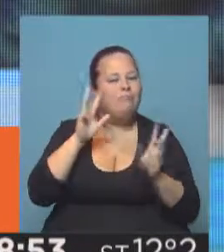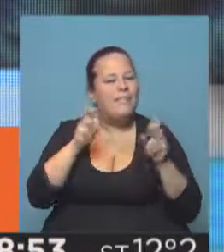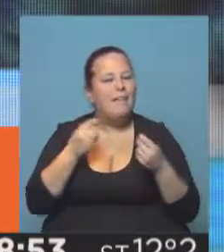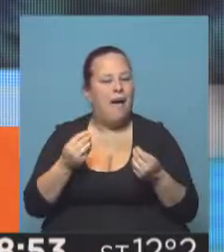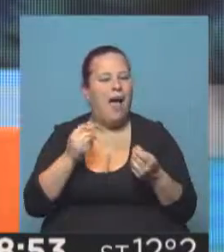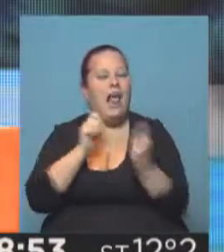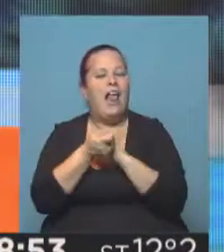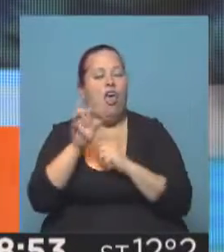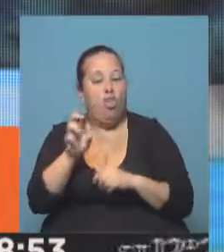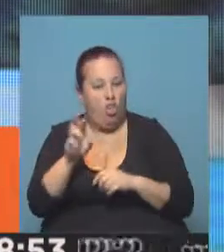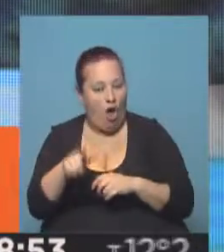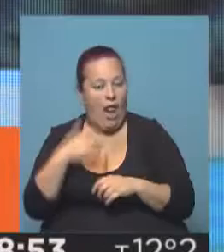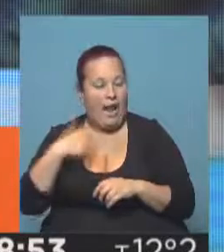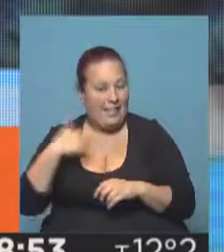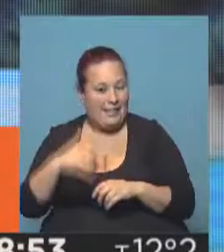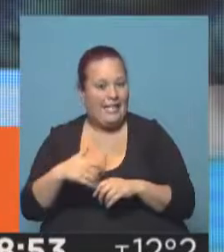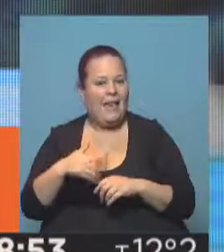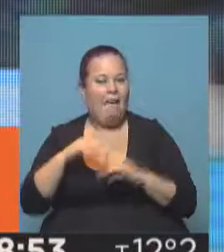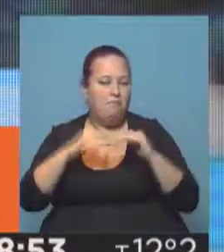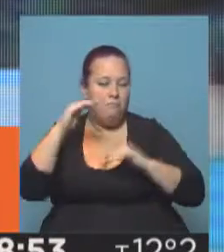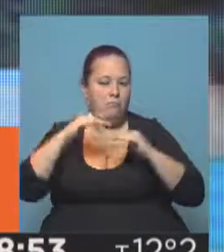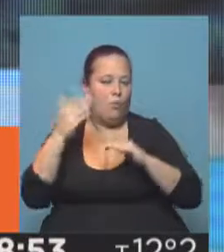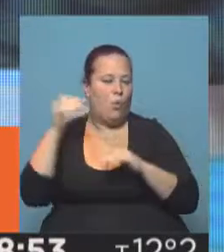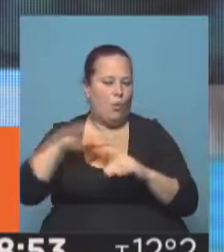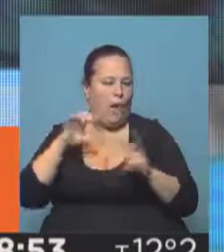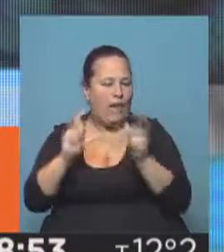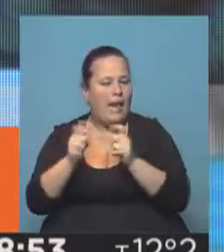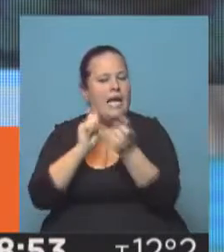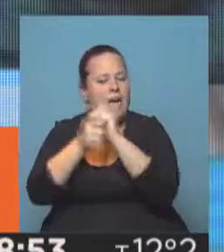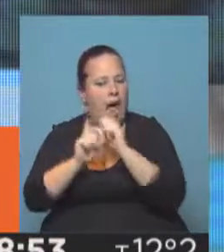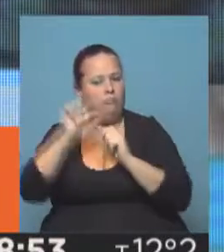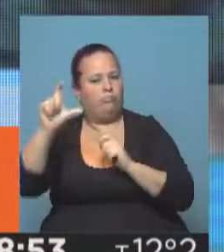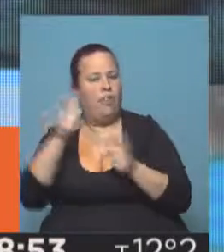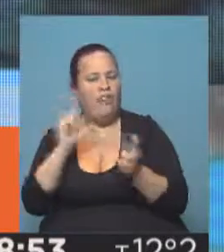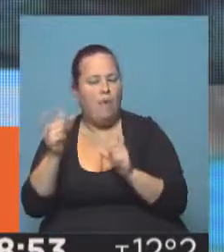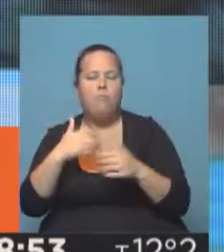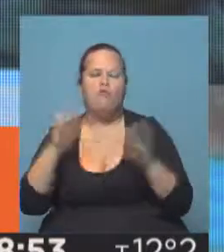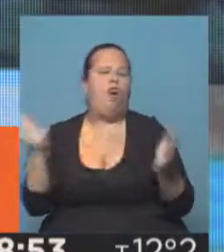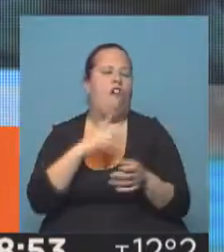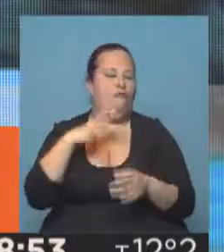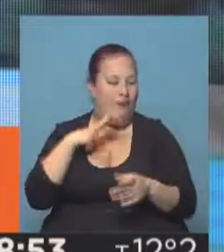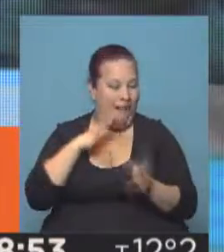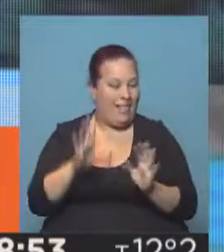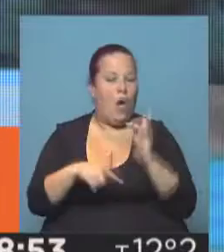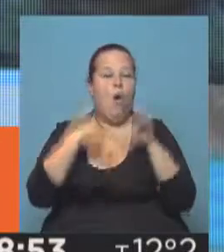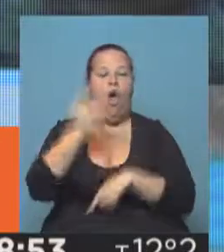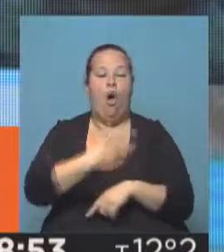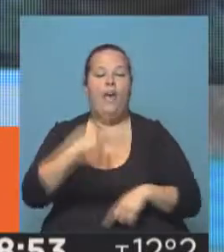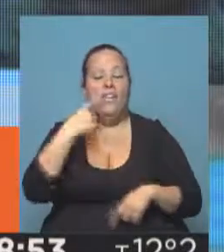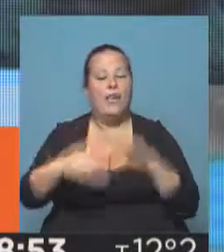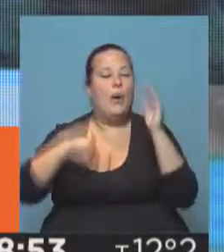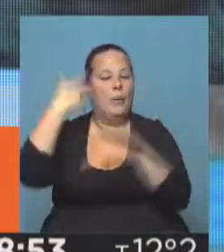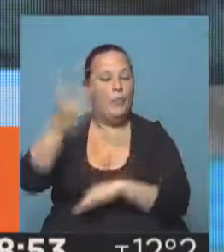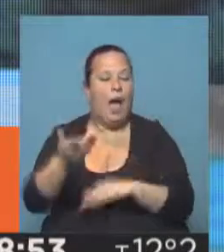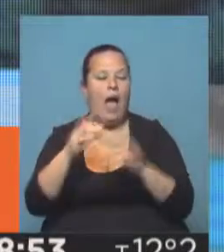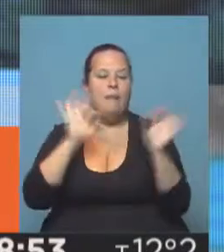el tipo de cambio en la Argentina sigue relativamente atrasado. Se corrigió buena parte del atraso cambiario, pero no todo. Entonces, cuando el gobierno dice, bueno, vamos a tener que ir a